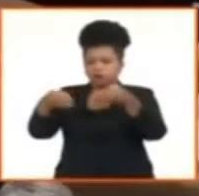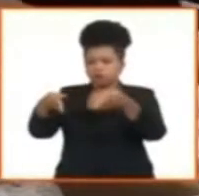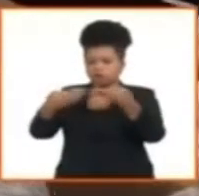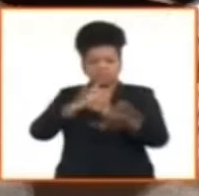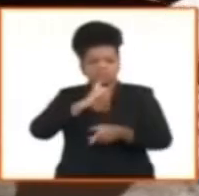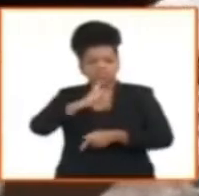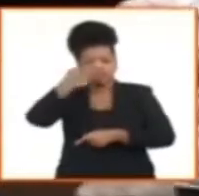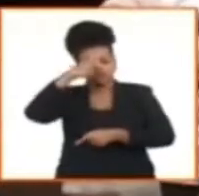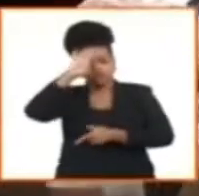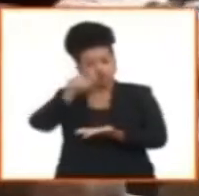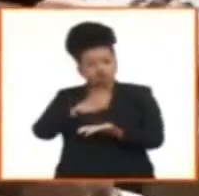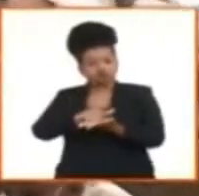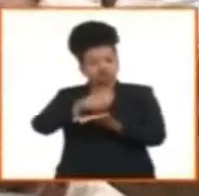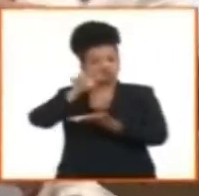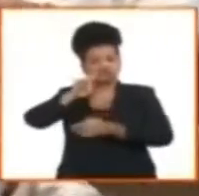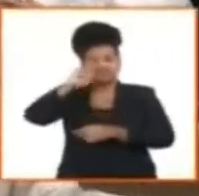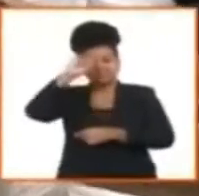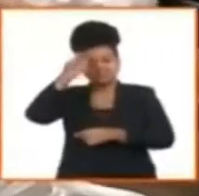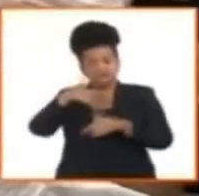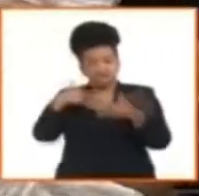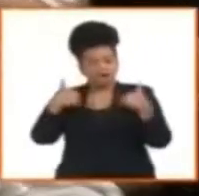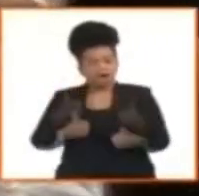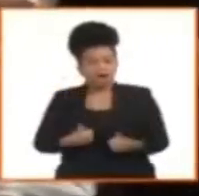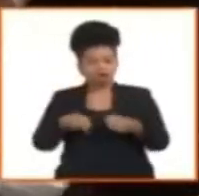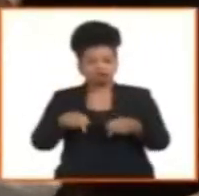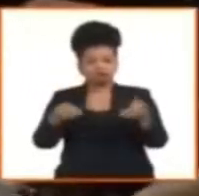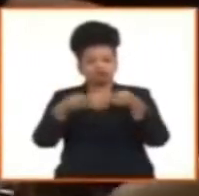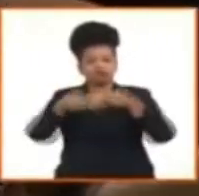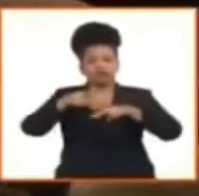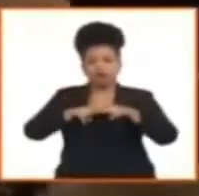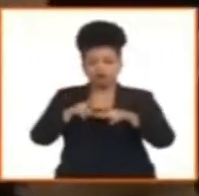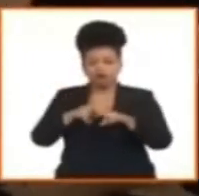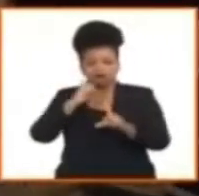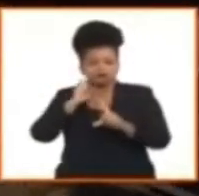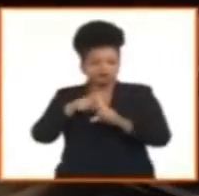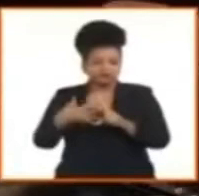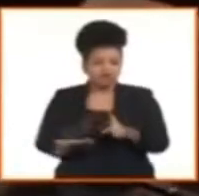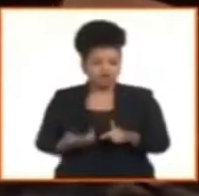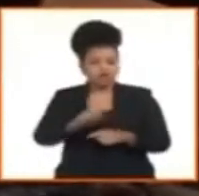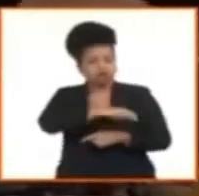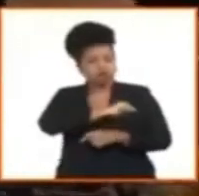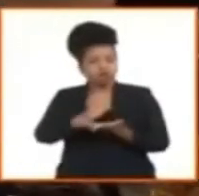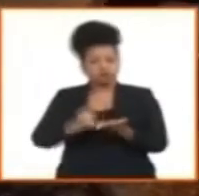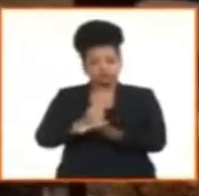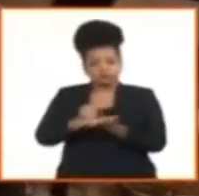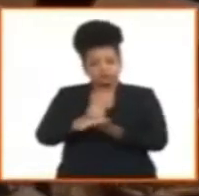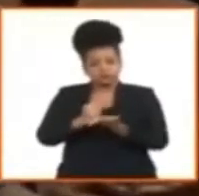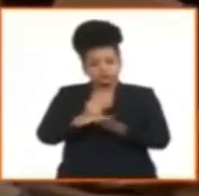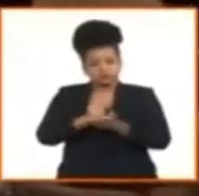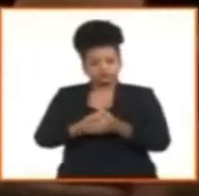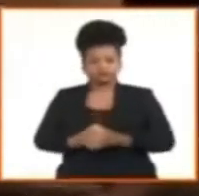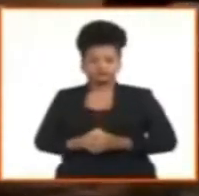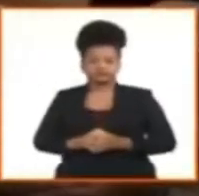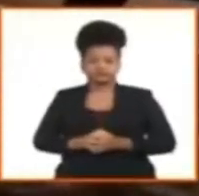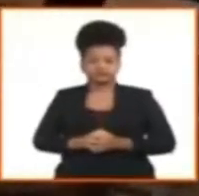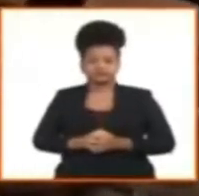visados en las embajadas acreditadas en La Habana para incrementar el malestar en los cubanos afectados. Es por